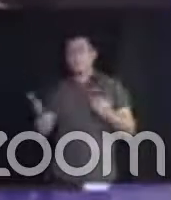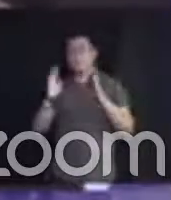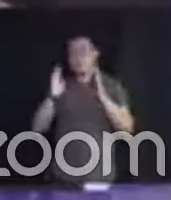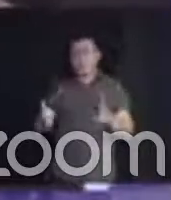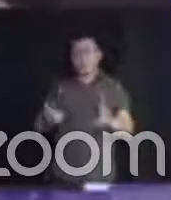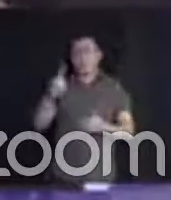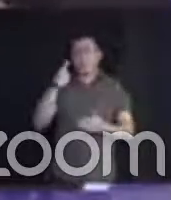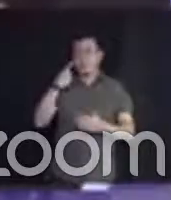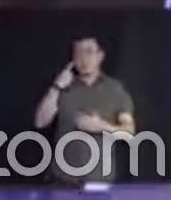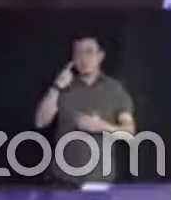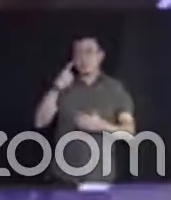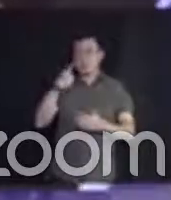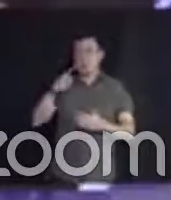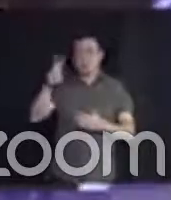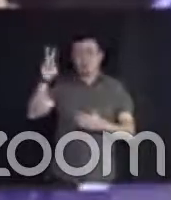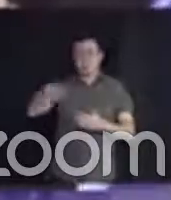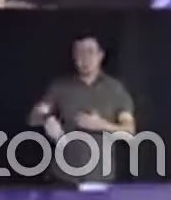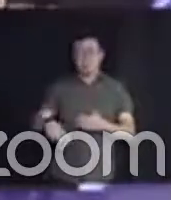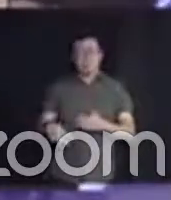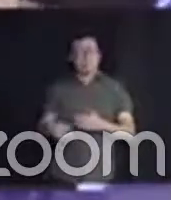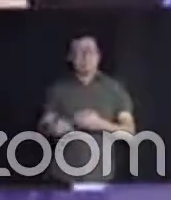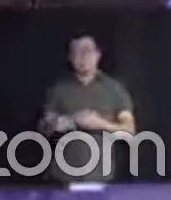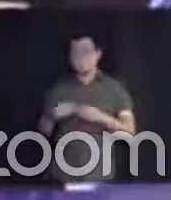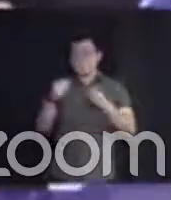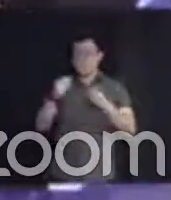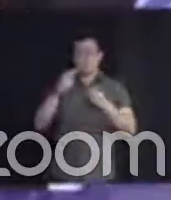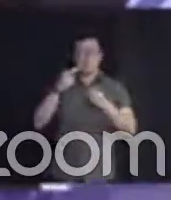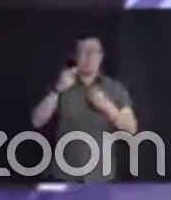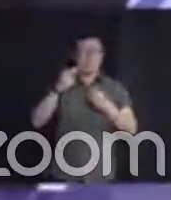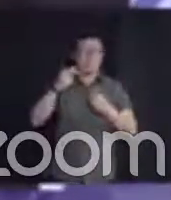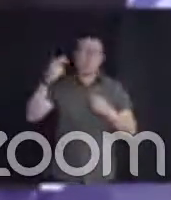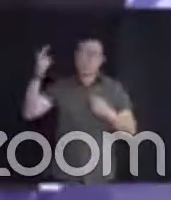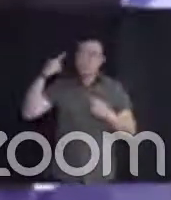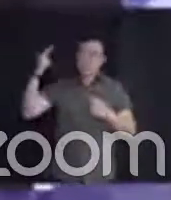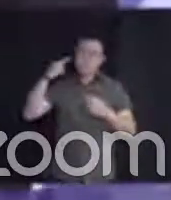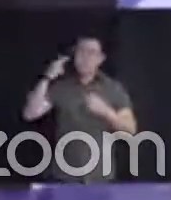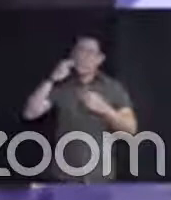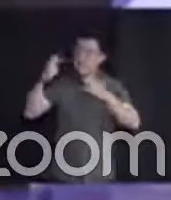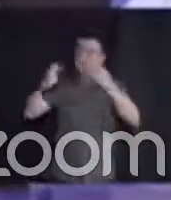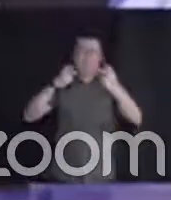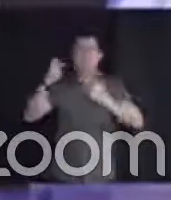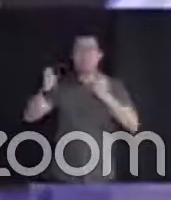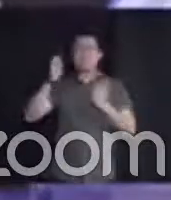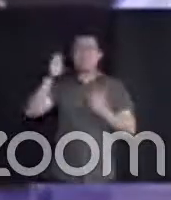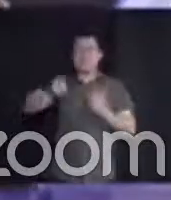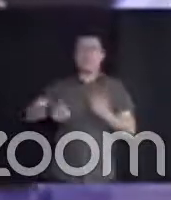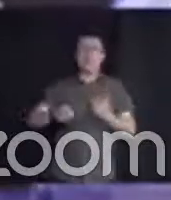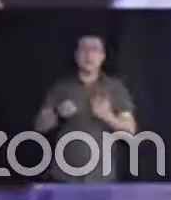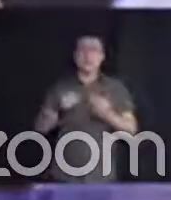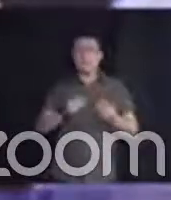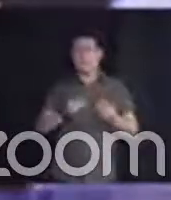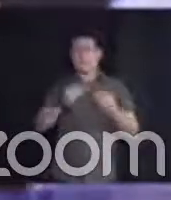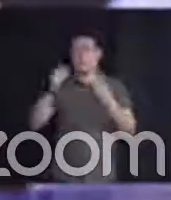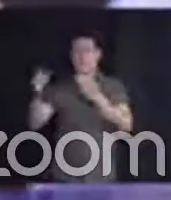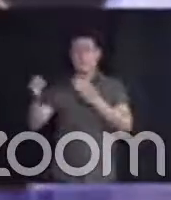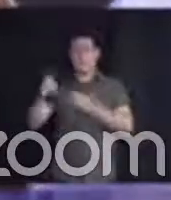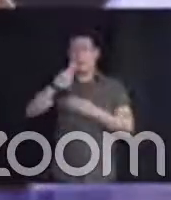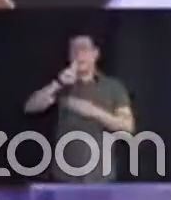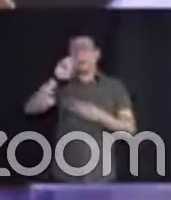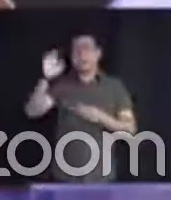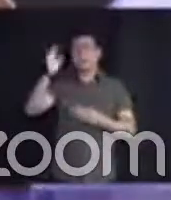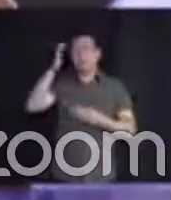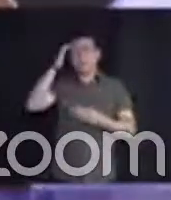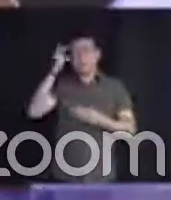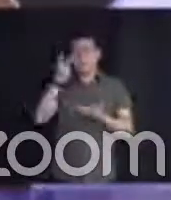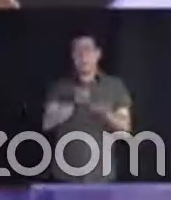Y les pido un ruidajal inmenso porque vamos a entregar nuevos dobles